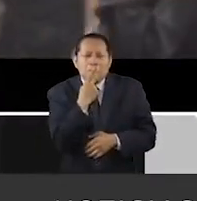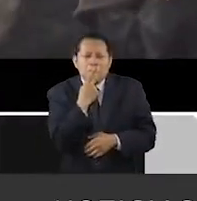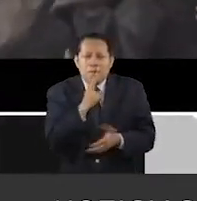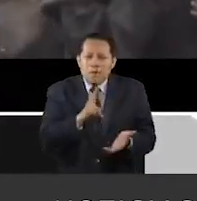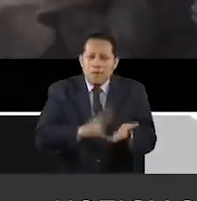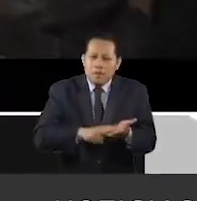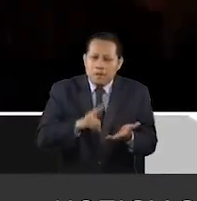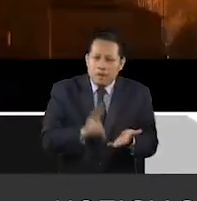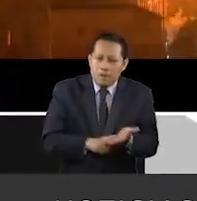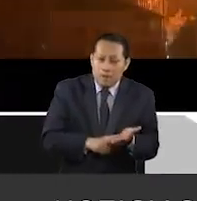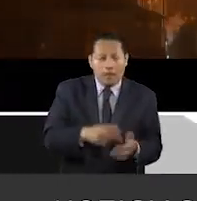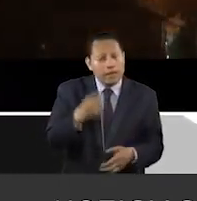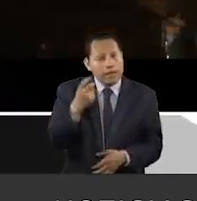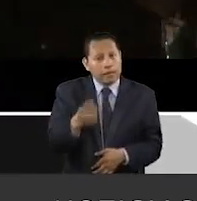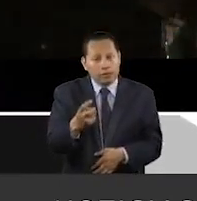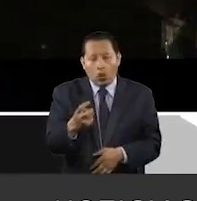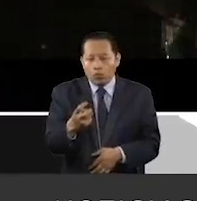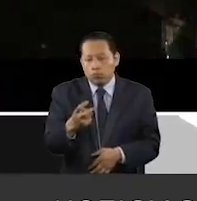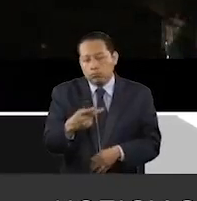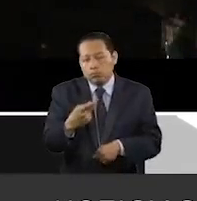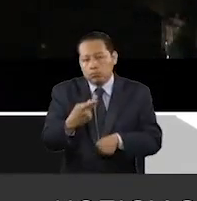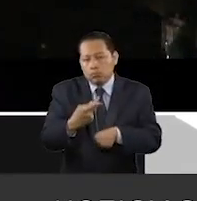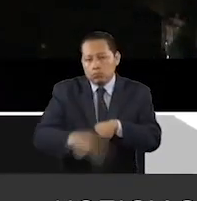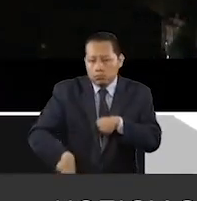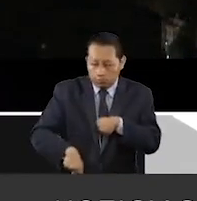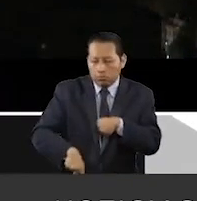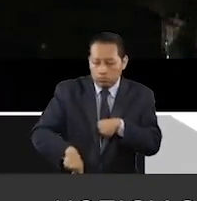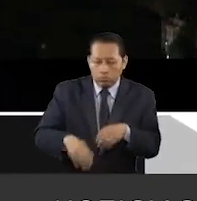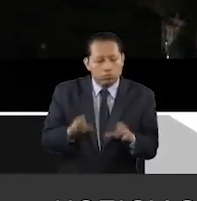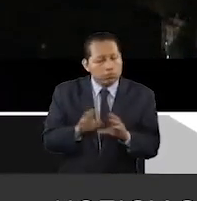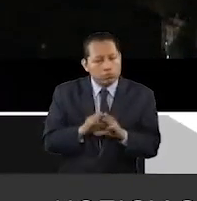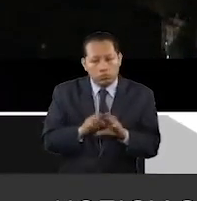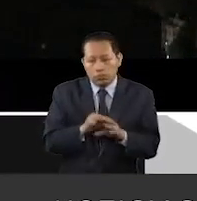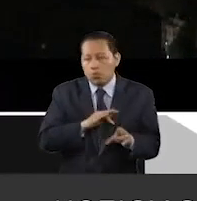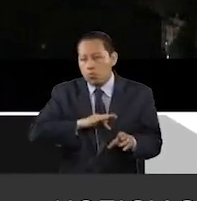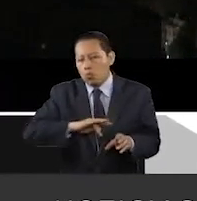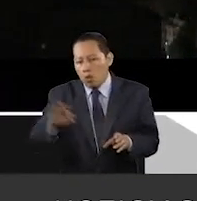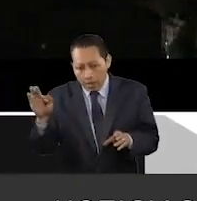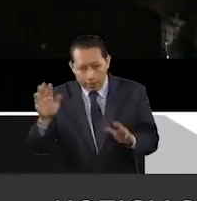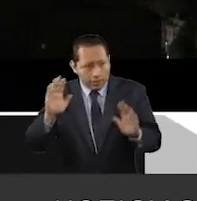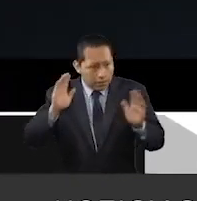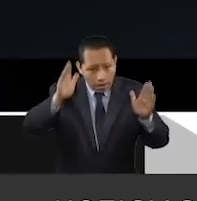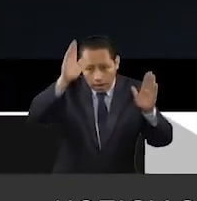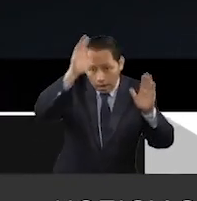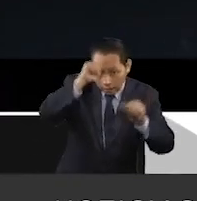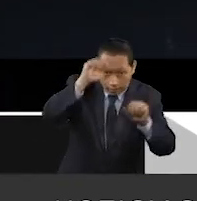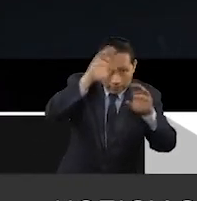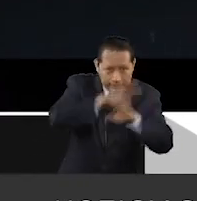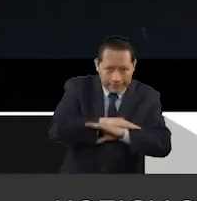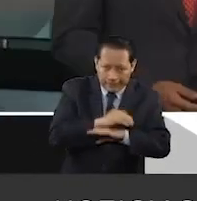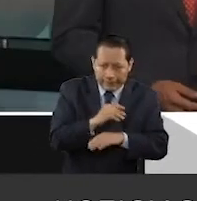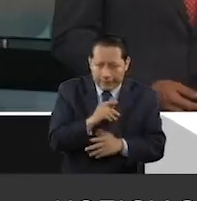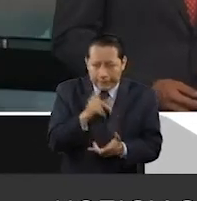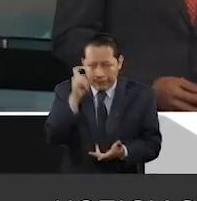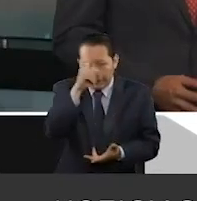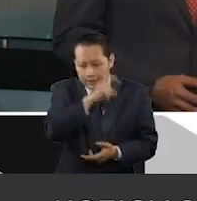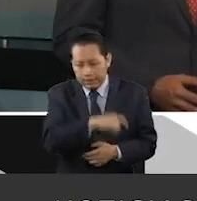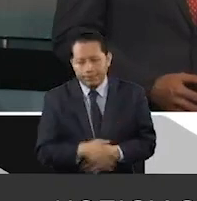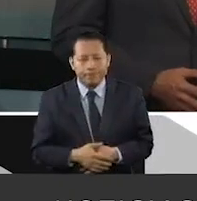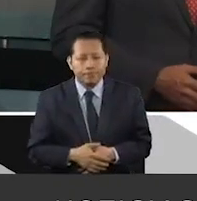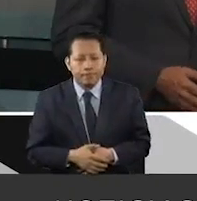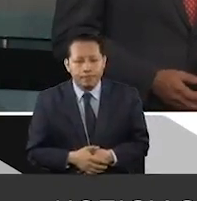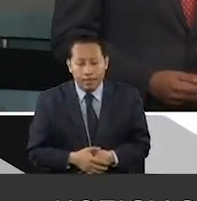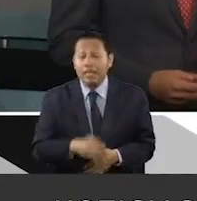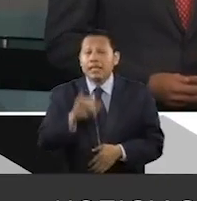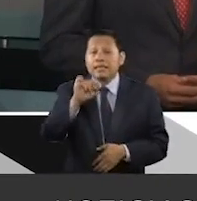elemento muy peligroso y muy que hace muy difícil llegar a una solución. Así es, senador. Bueno, definitivamente